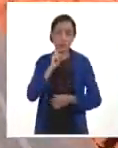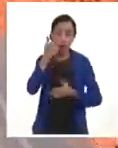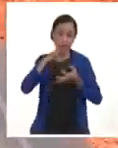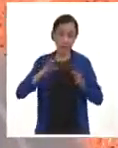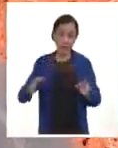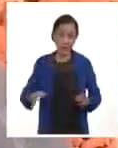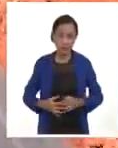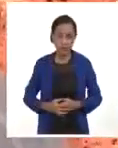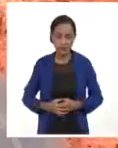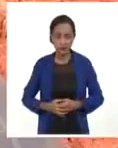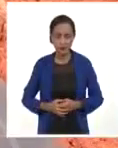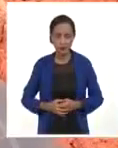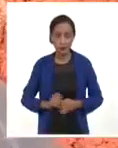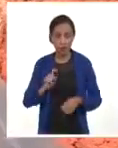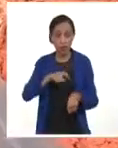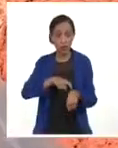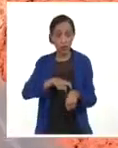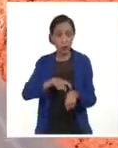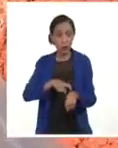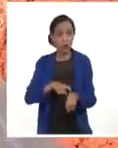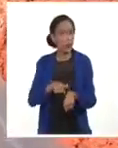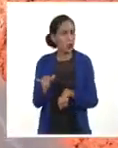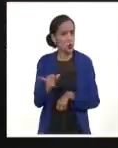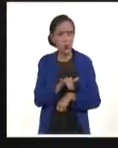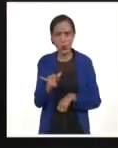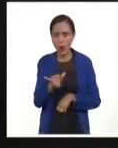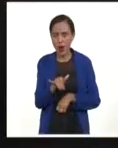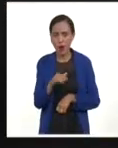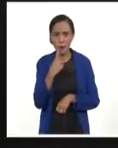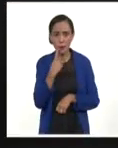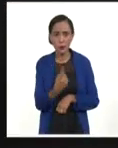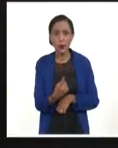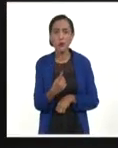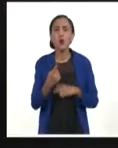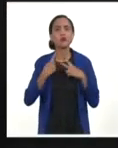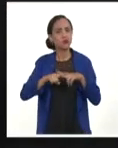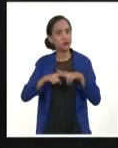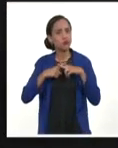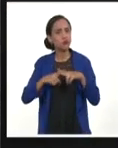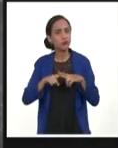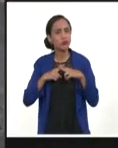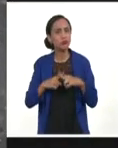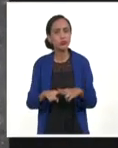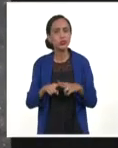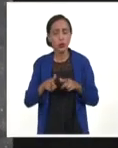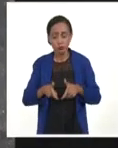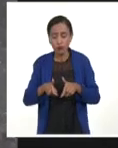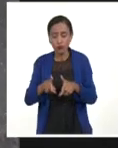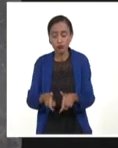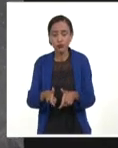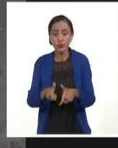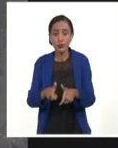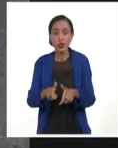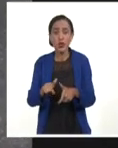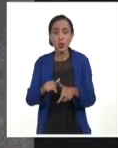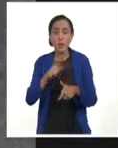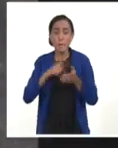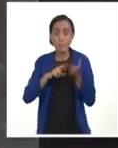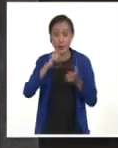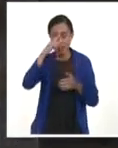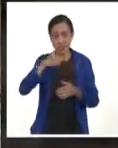Artemisa. En estos momentos también han sido una solución en la conductora Presa Máximo,